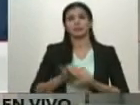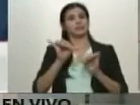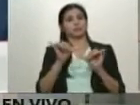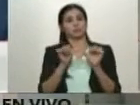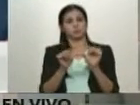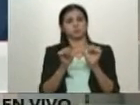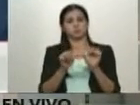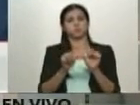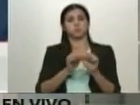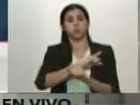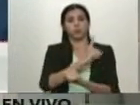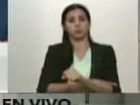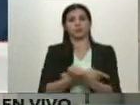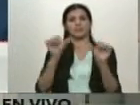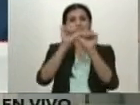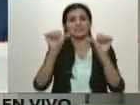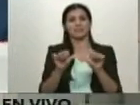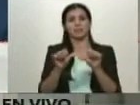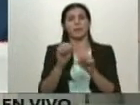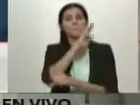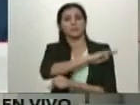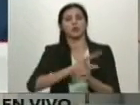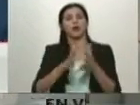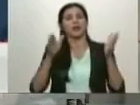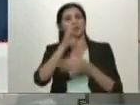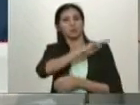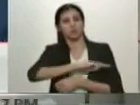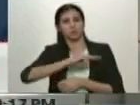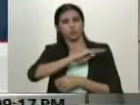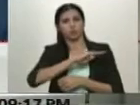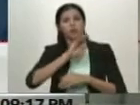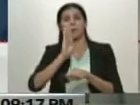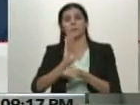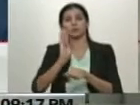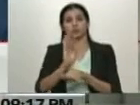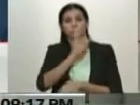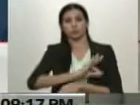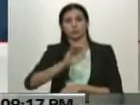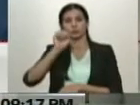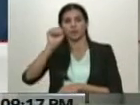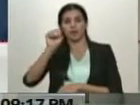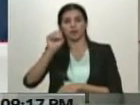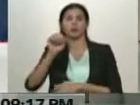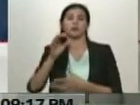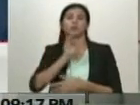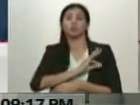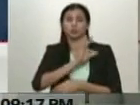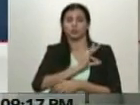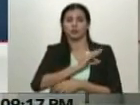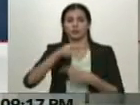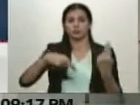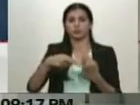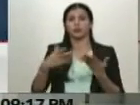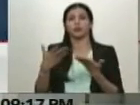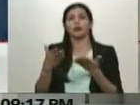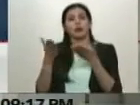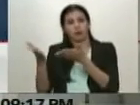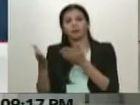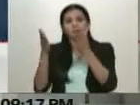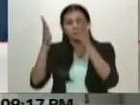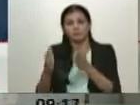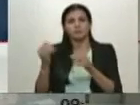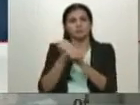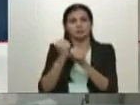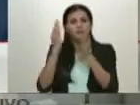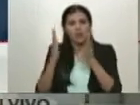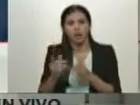manteniendo y fortaleciendo el sistema de misiones, grandes misiones y de protección social de la revolución al trabajador, a la trabajadora, a